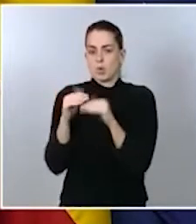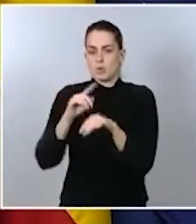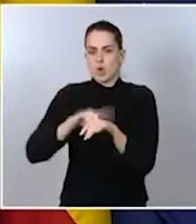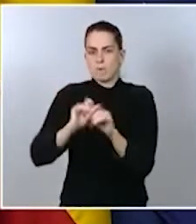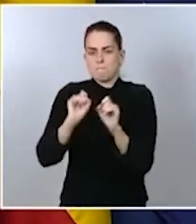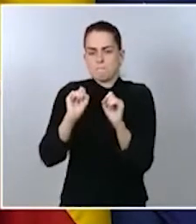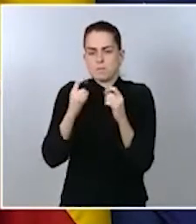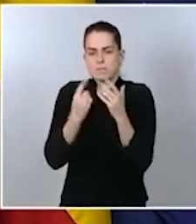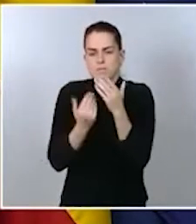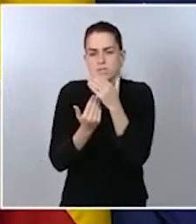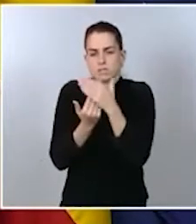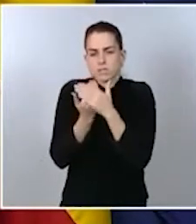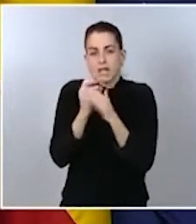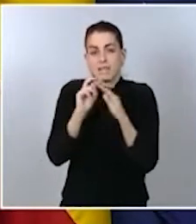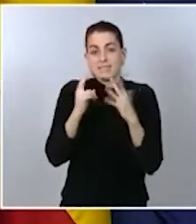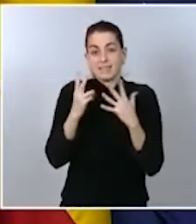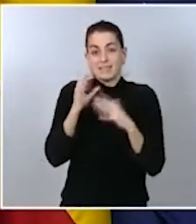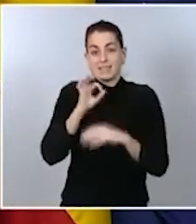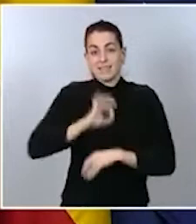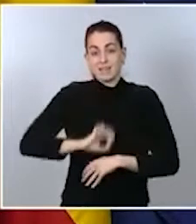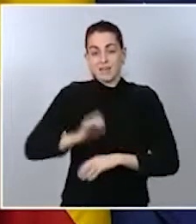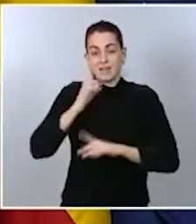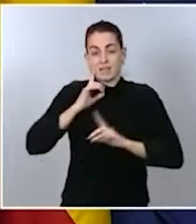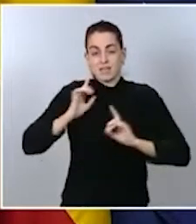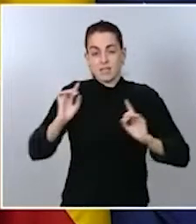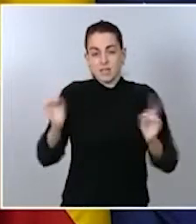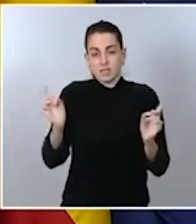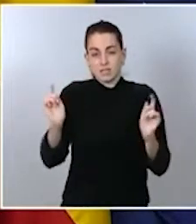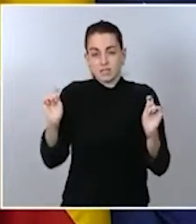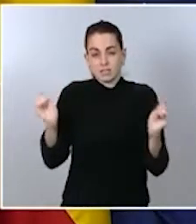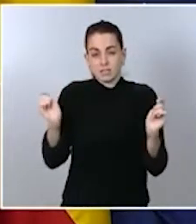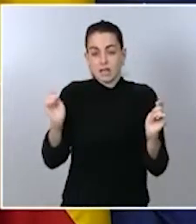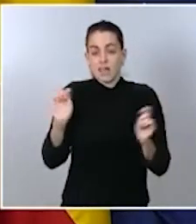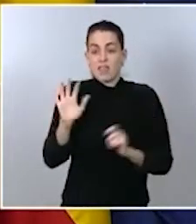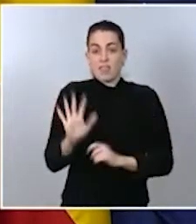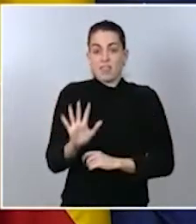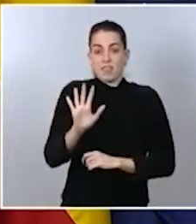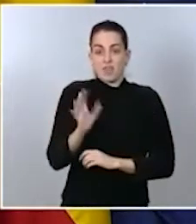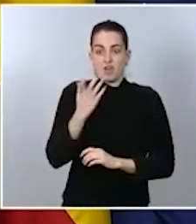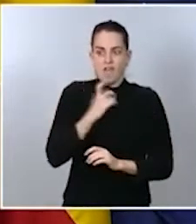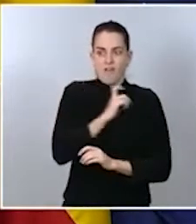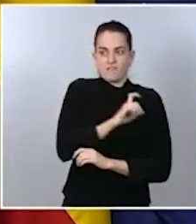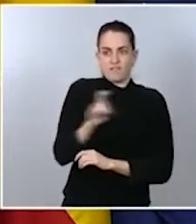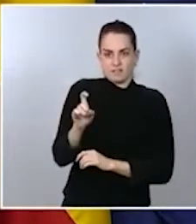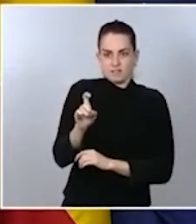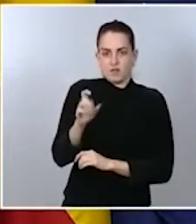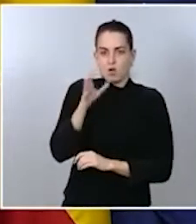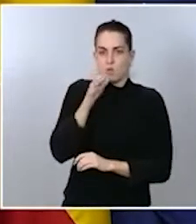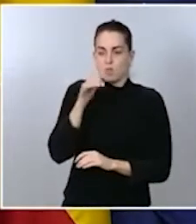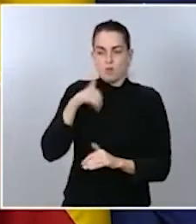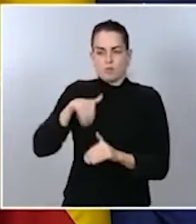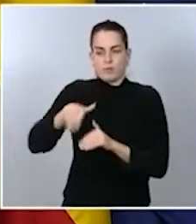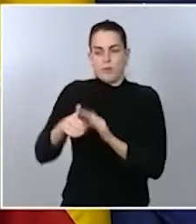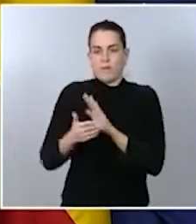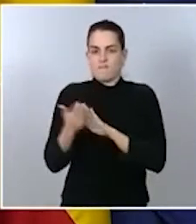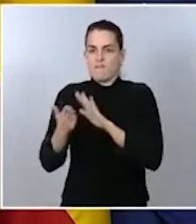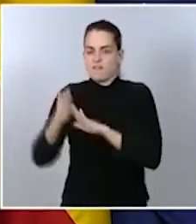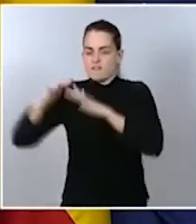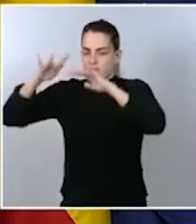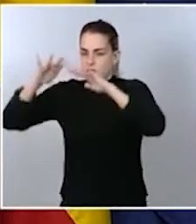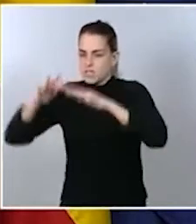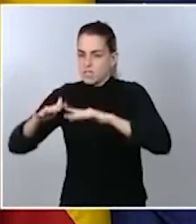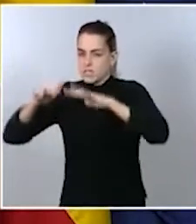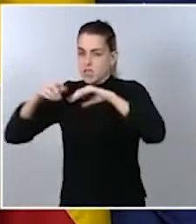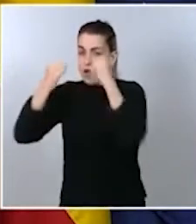la alerta que había definido el día 5 sobre la dureza del temporal que se avecina va el director